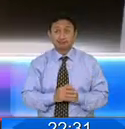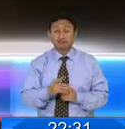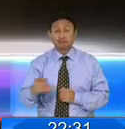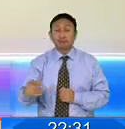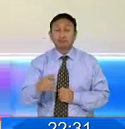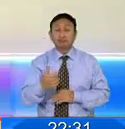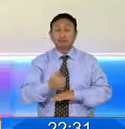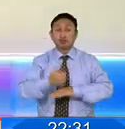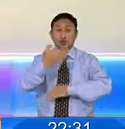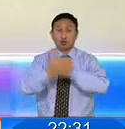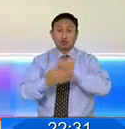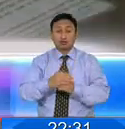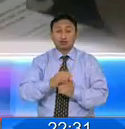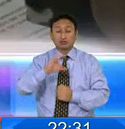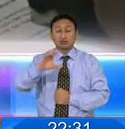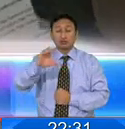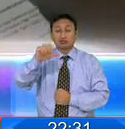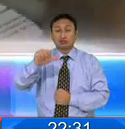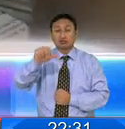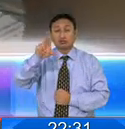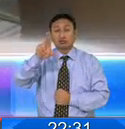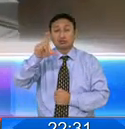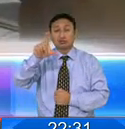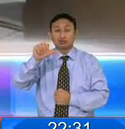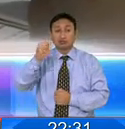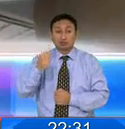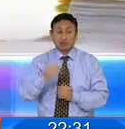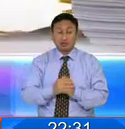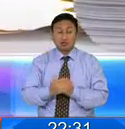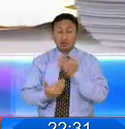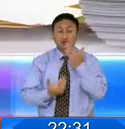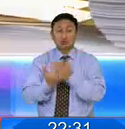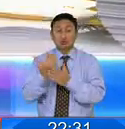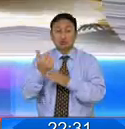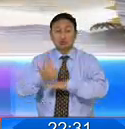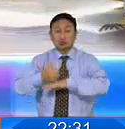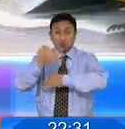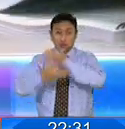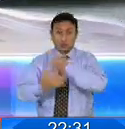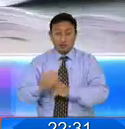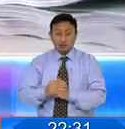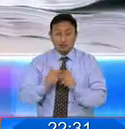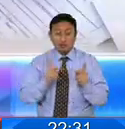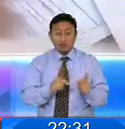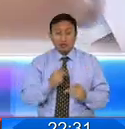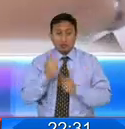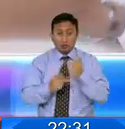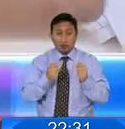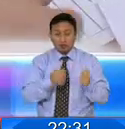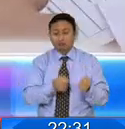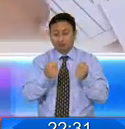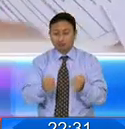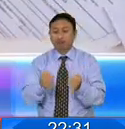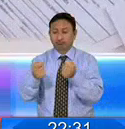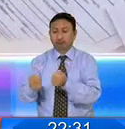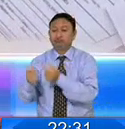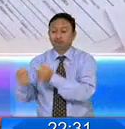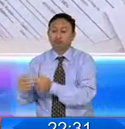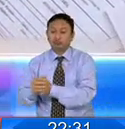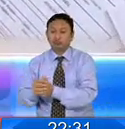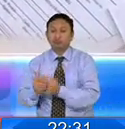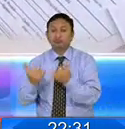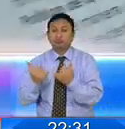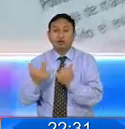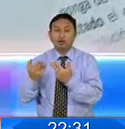suspendido el juez Carlos Soto, semana a semana se sorteará quien lo reemplace, por lo que el proceso pasará de mano en mano. Ahora, ¿en quién recae